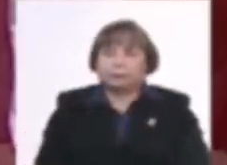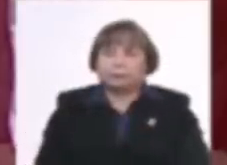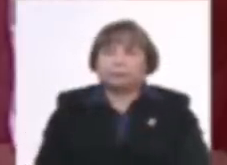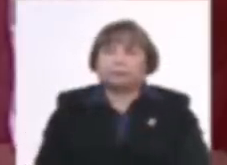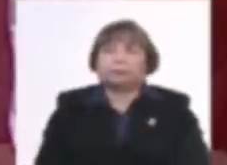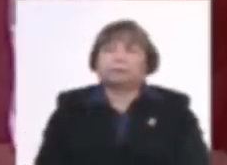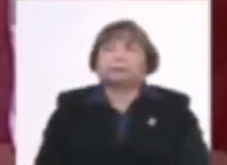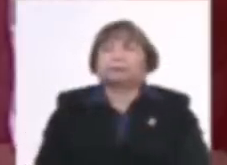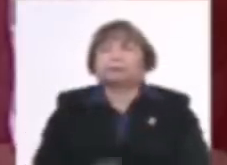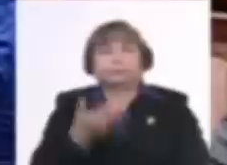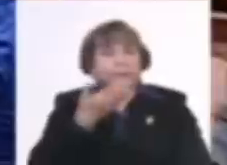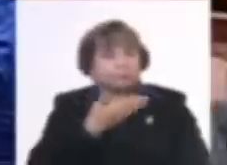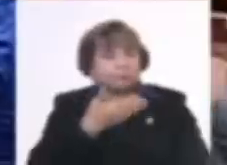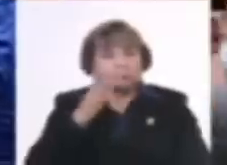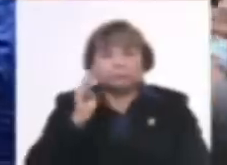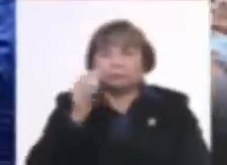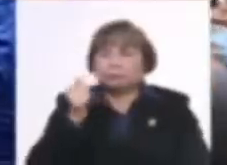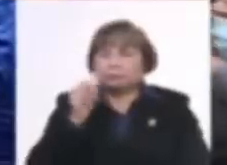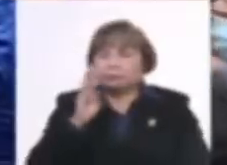Congresista Bárbara.